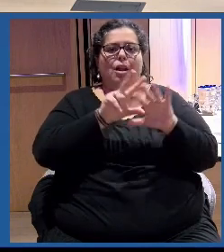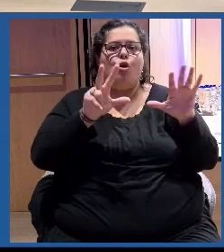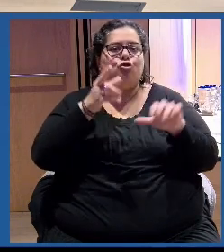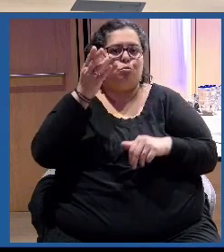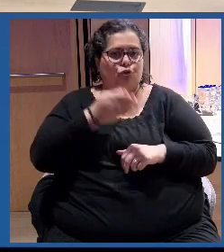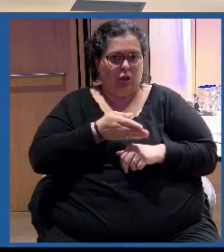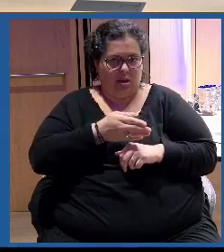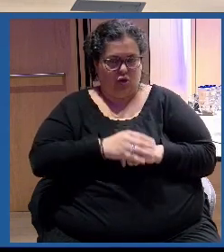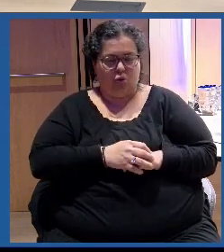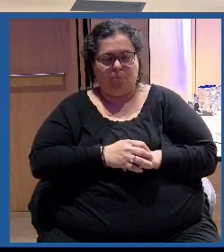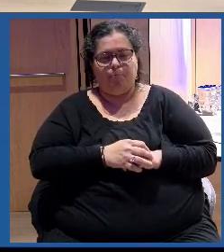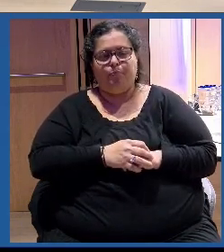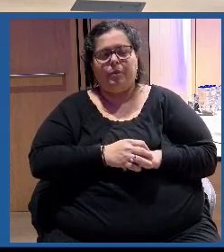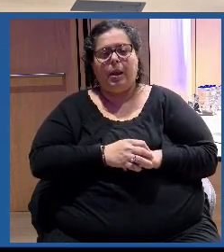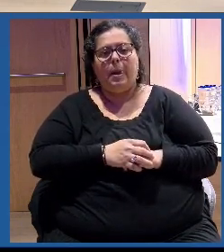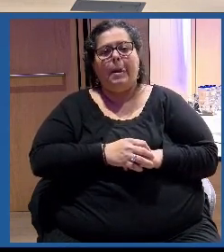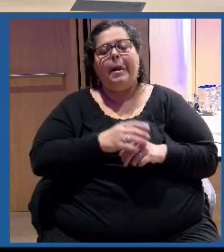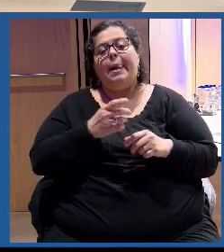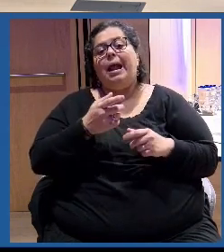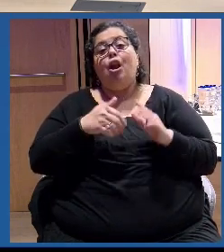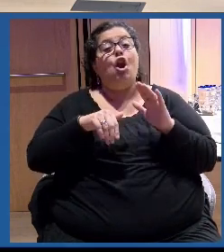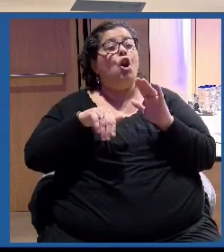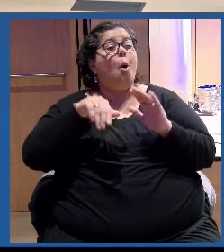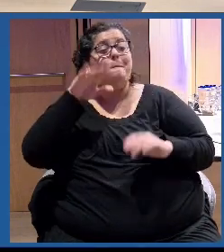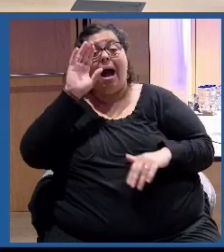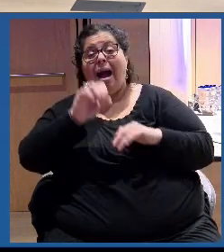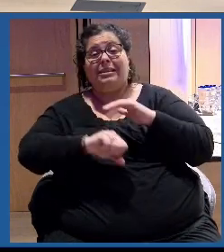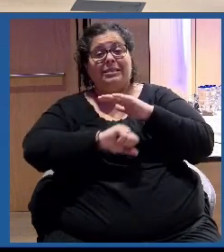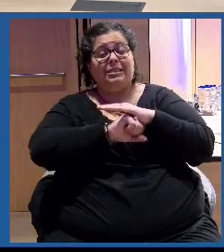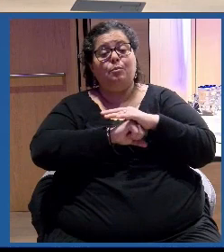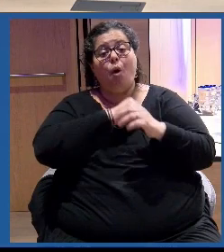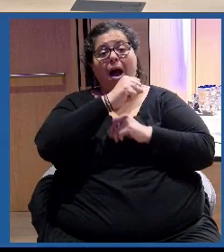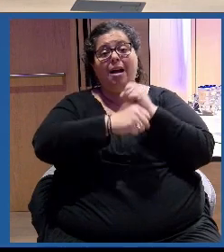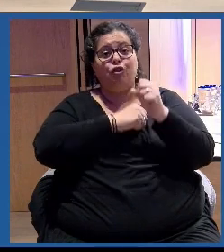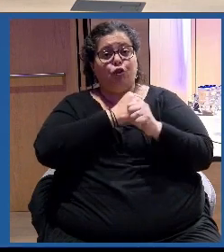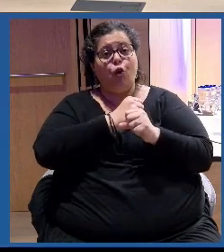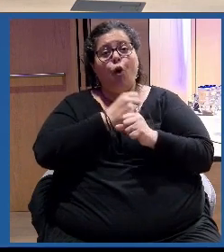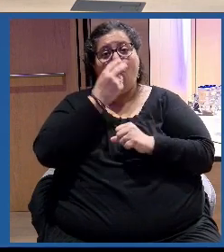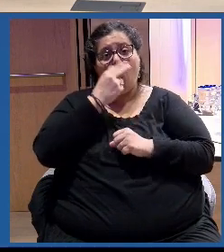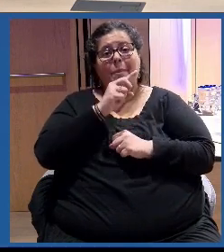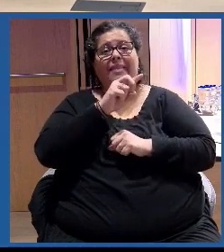año. El valor más alto que tuvimos fue en 2018 con un